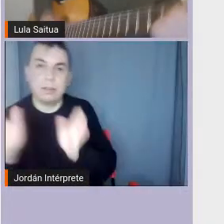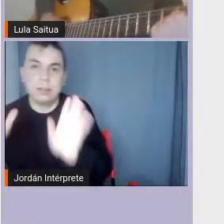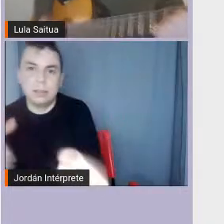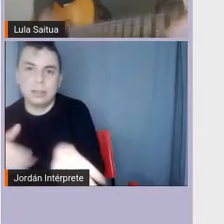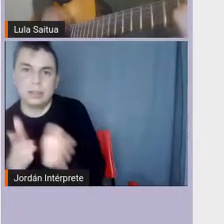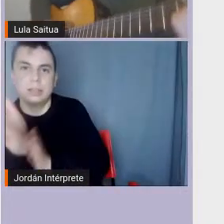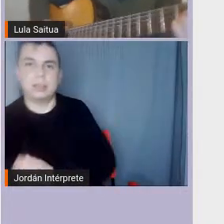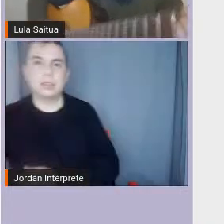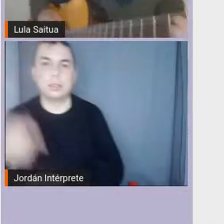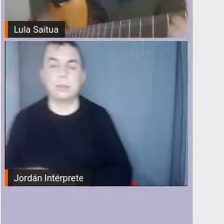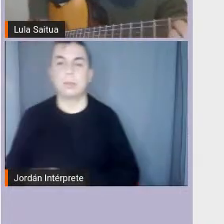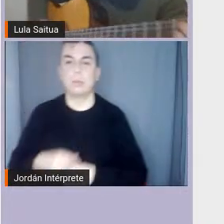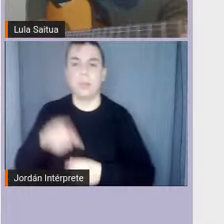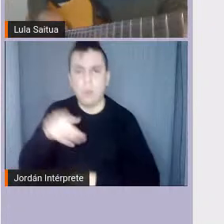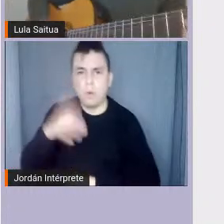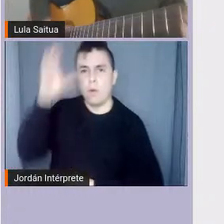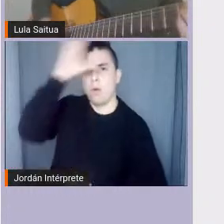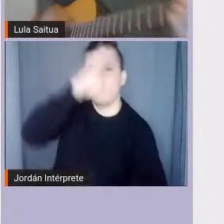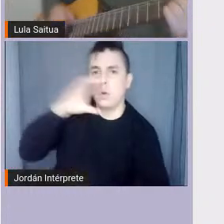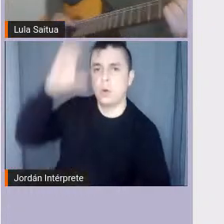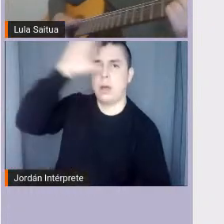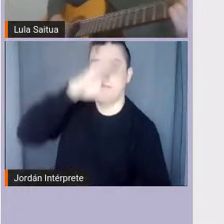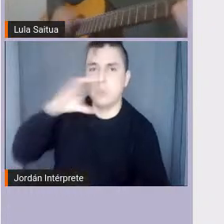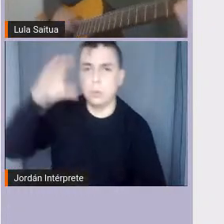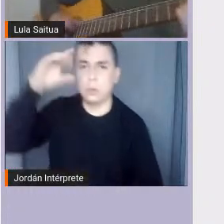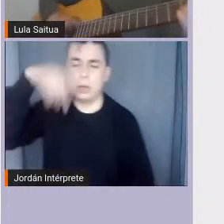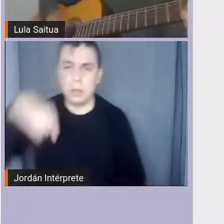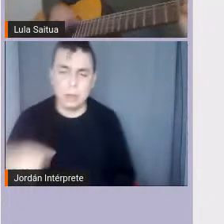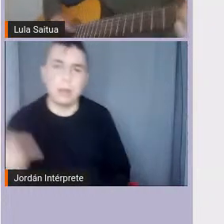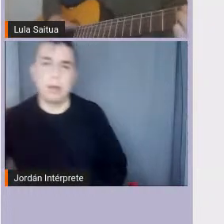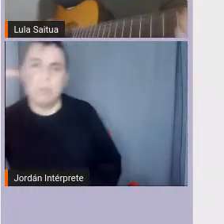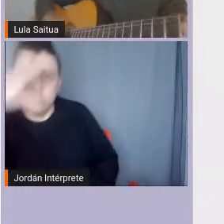no dejes de buscar.